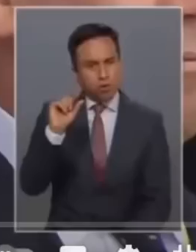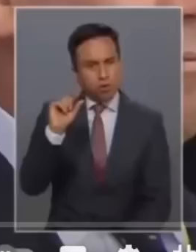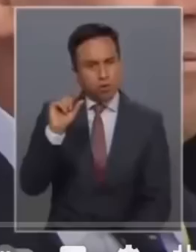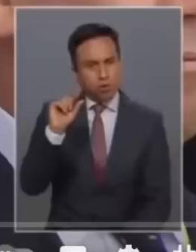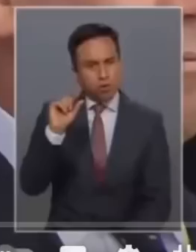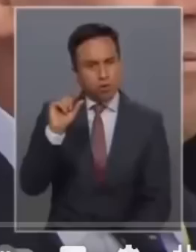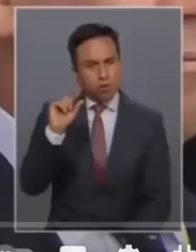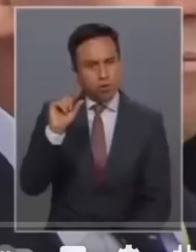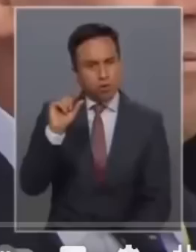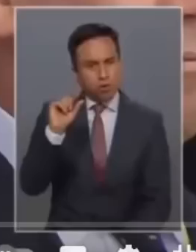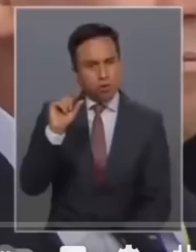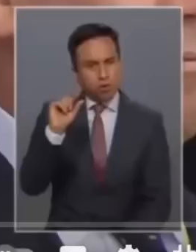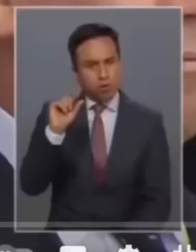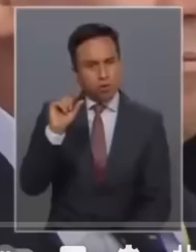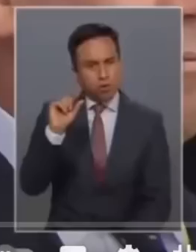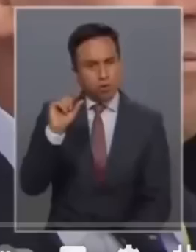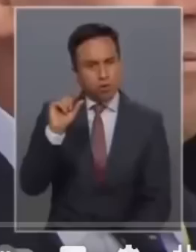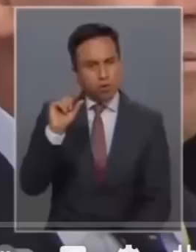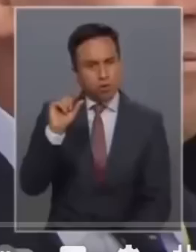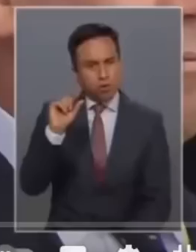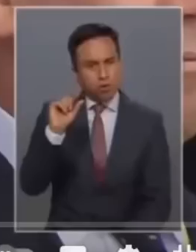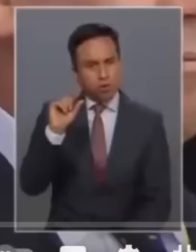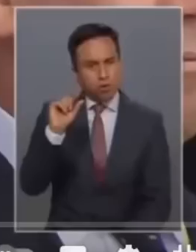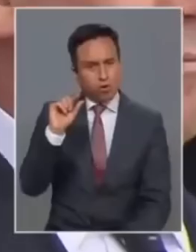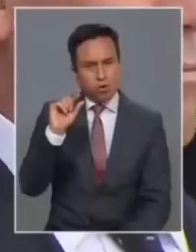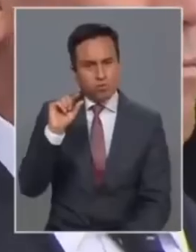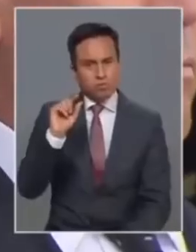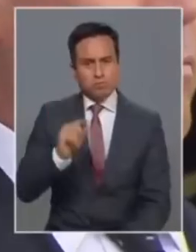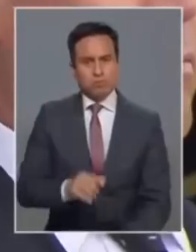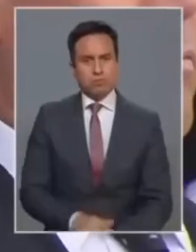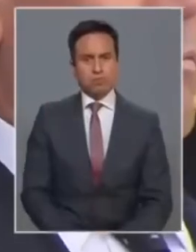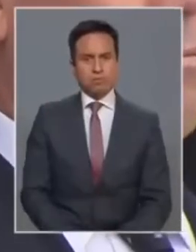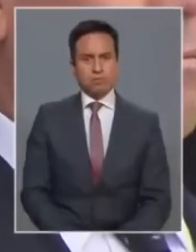que se iban porque los veo que siguen y siguen y siguen y siguen. Ajá. La